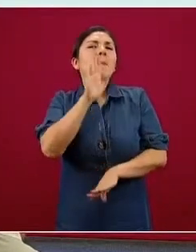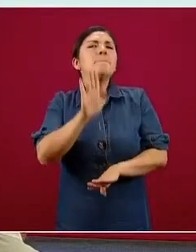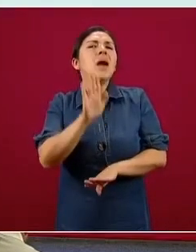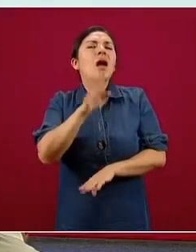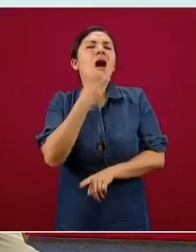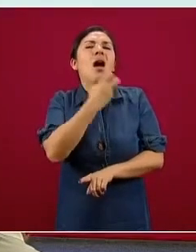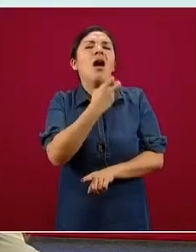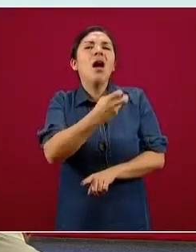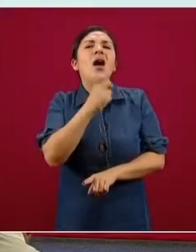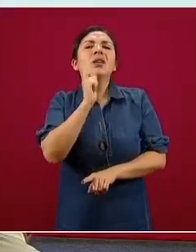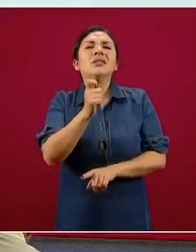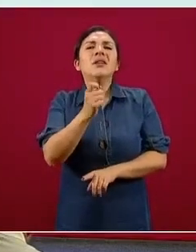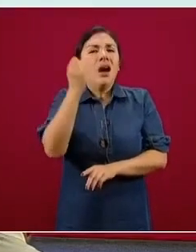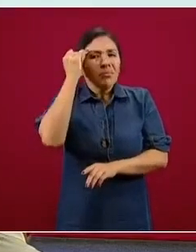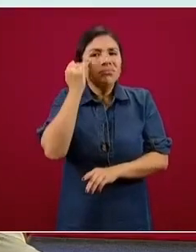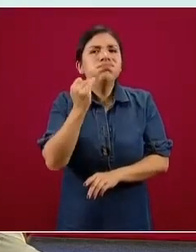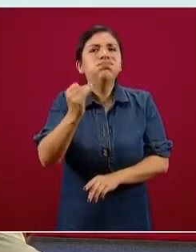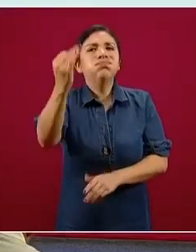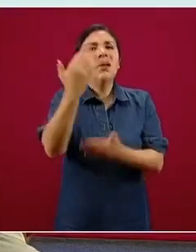un